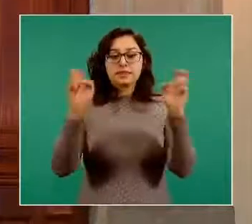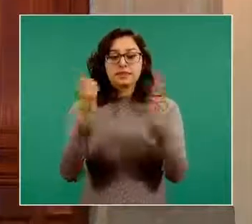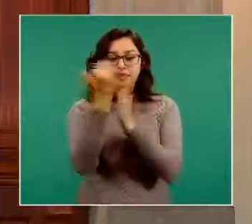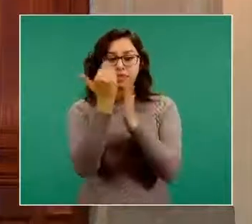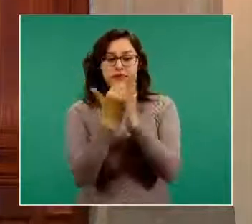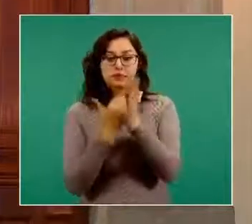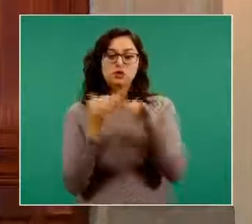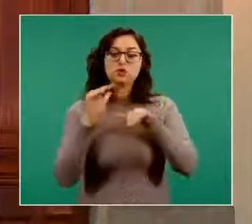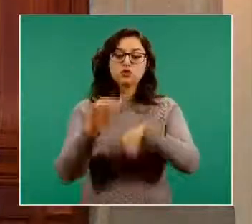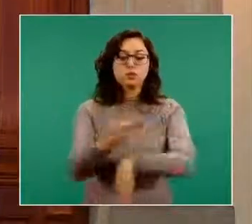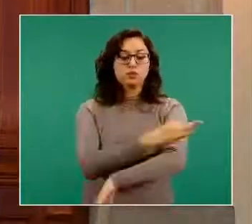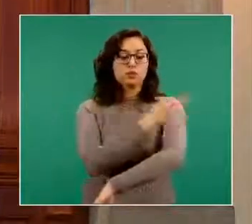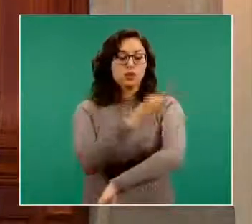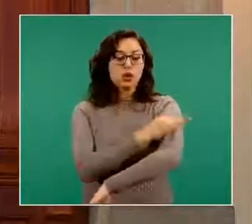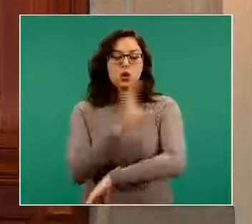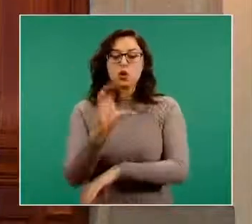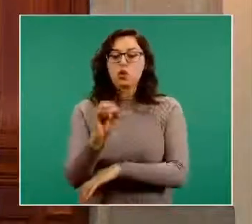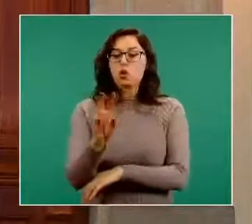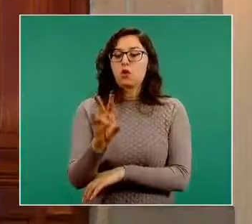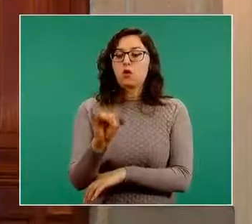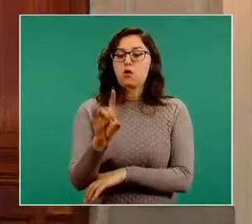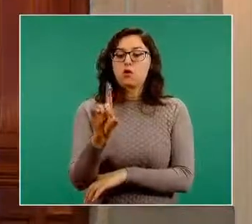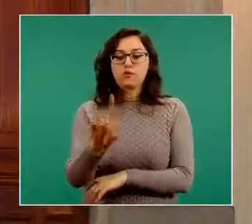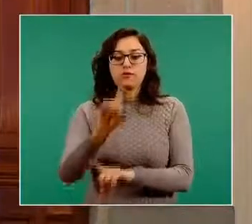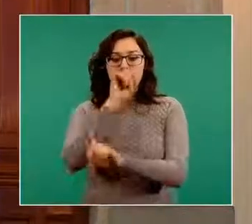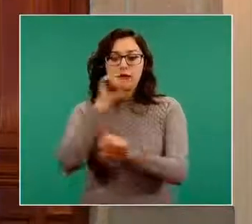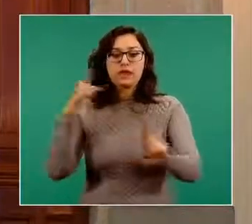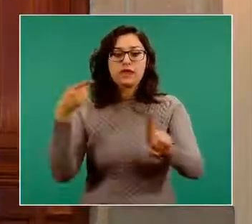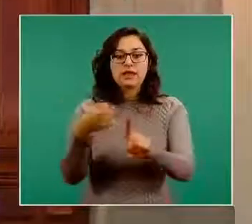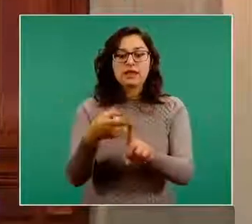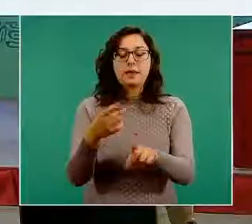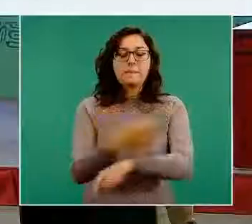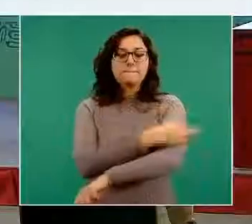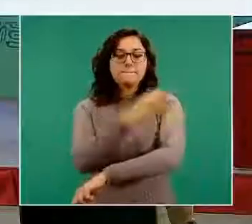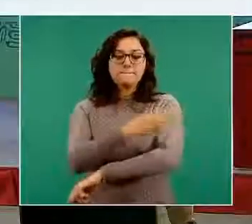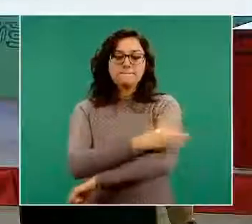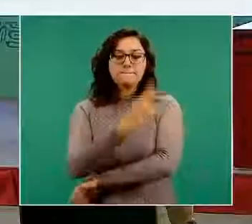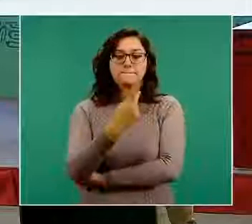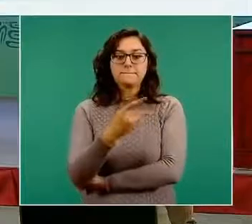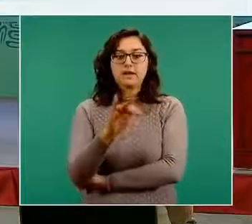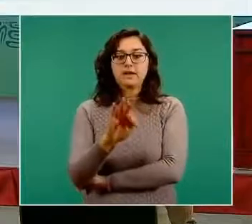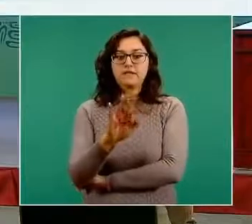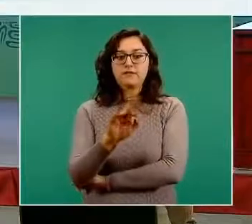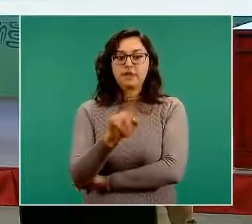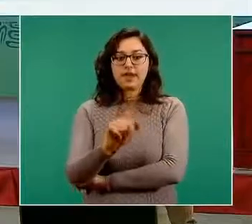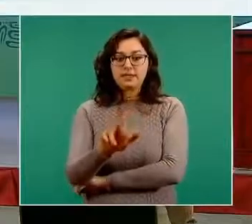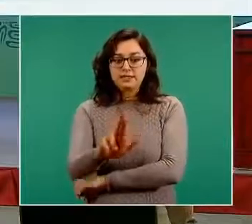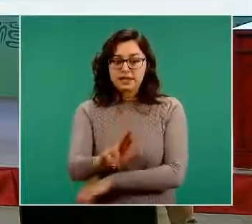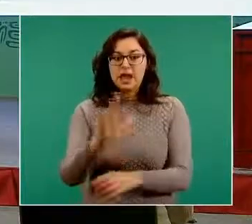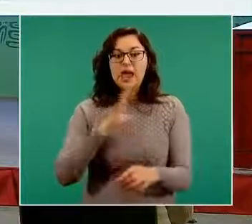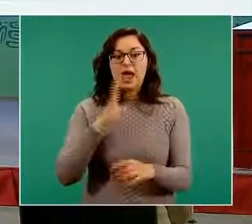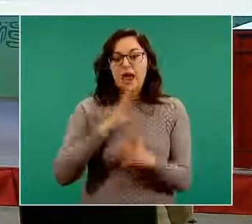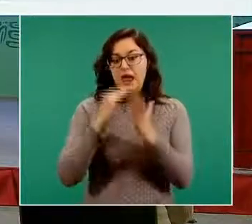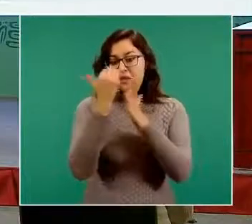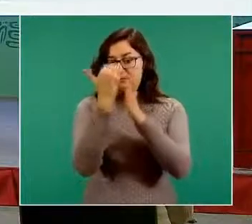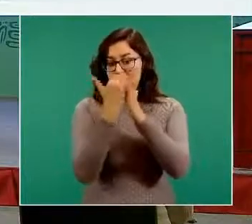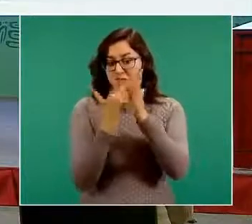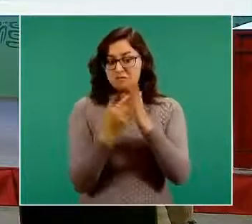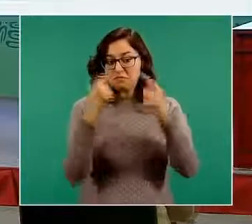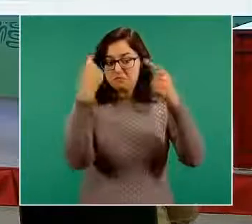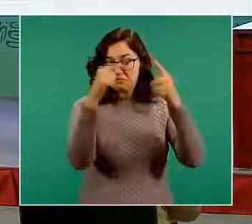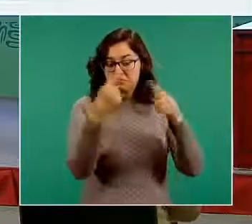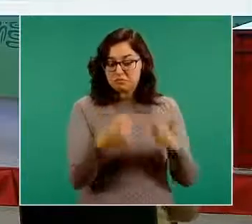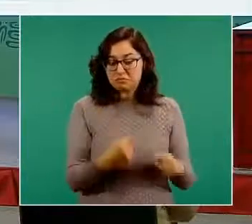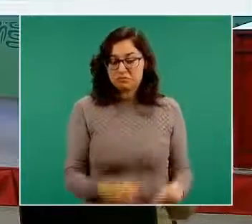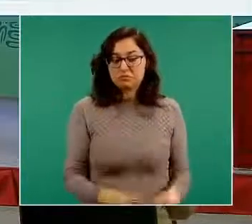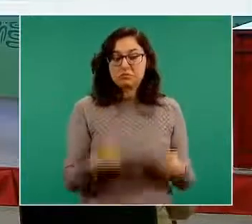COVID, específicamente dedicada a la vacuna de Pfizer-BioNTech. Son diversas consideraciones de lo que se conoce hasta el